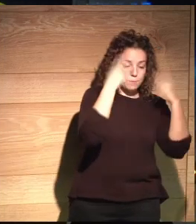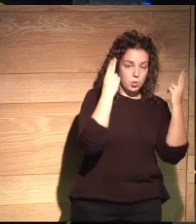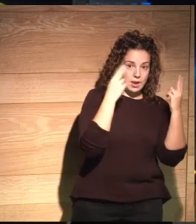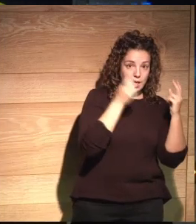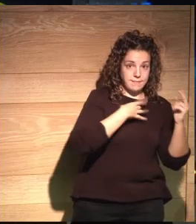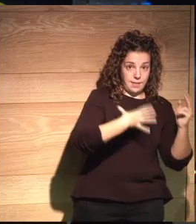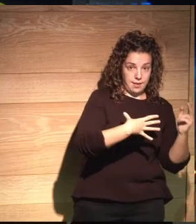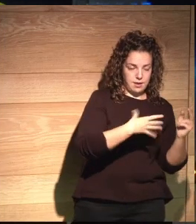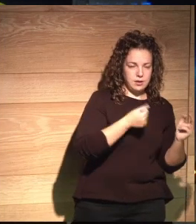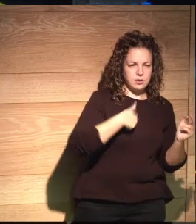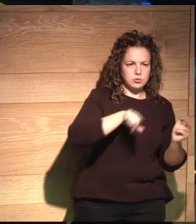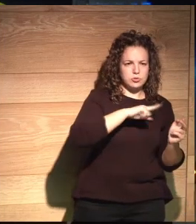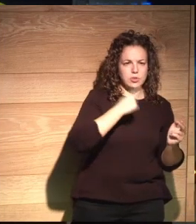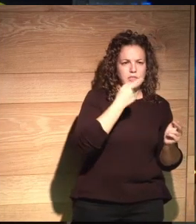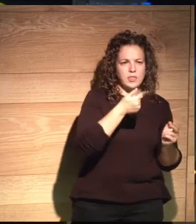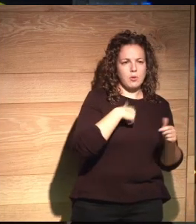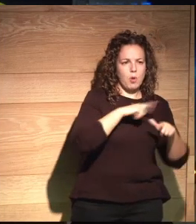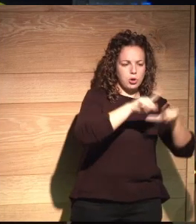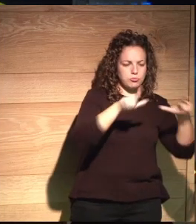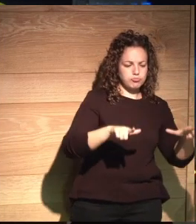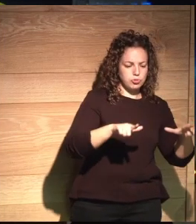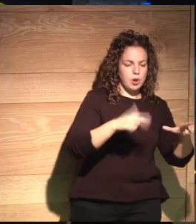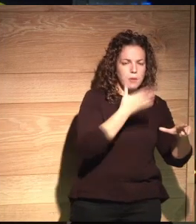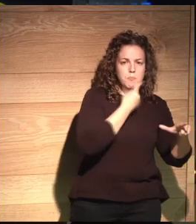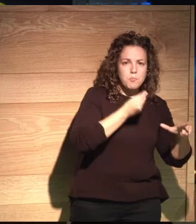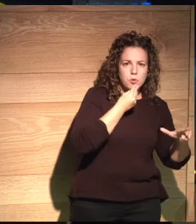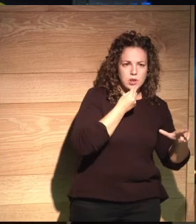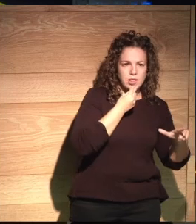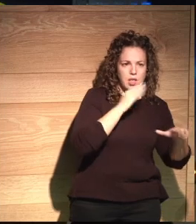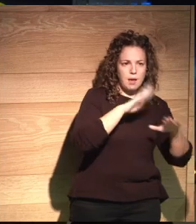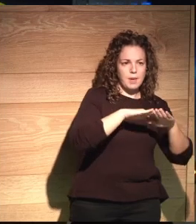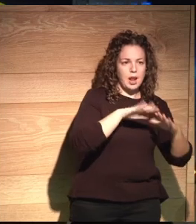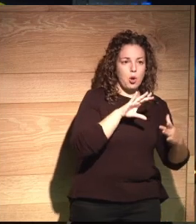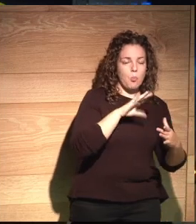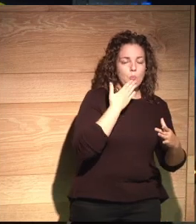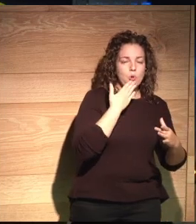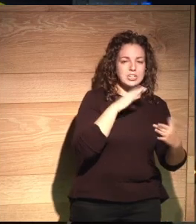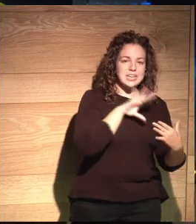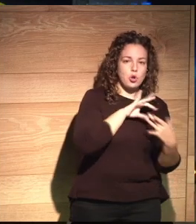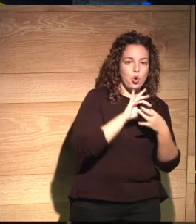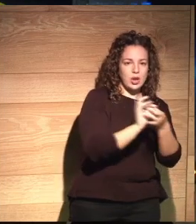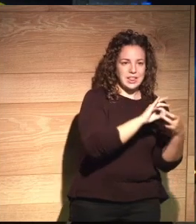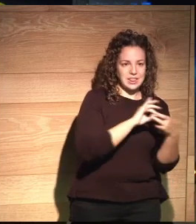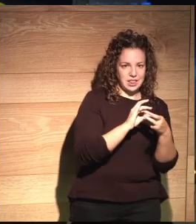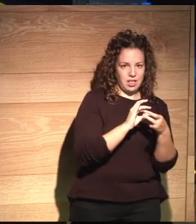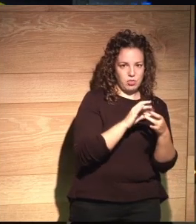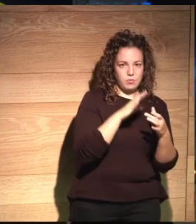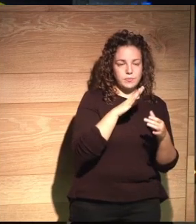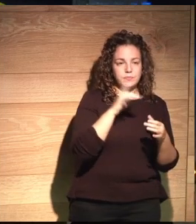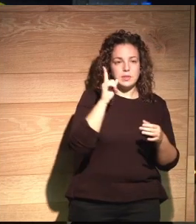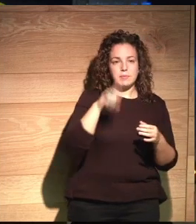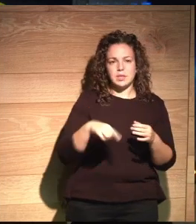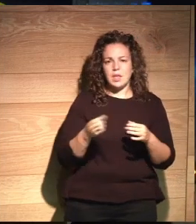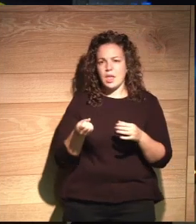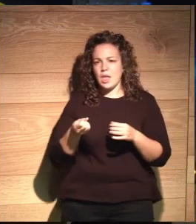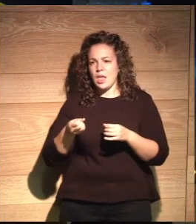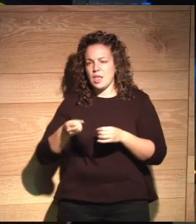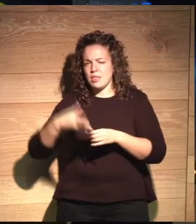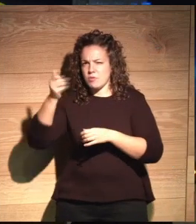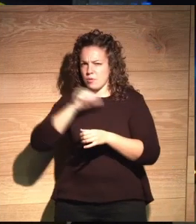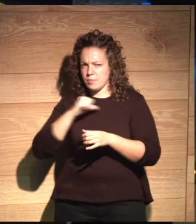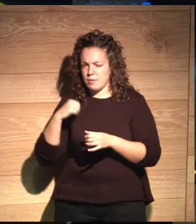bueno pues podemos ver que tiene una estructura extraordinaria muy bonita para conectarse digamos están fuera también de los edificios privados entonces también dentro